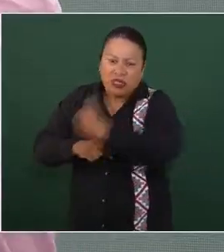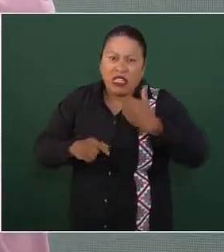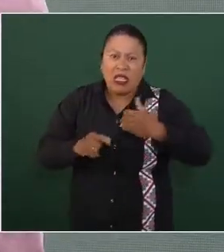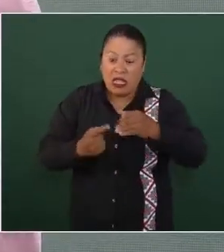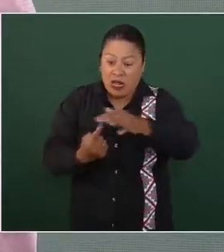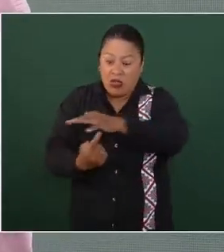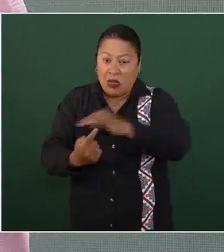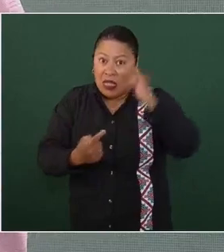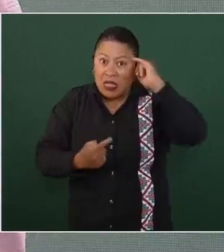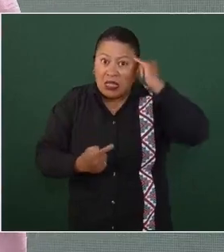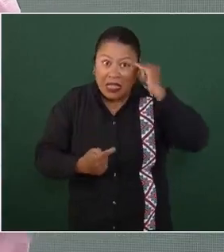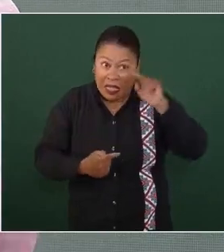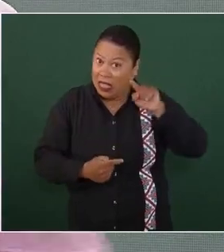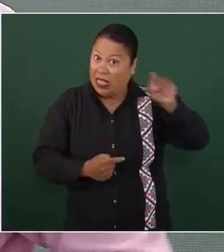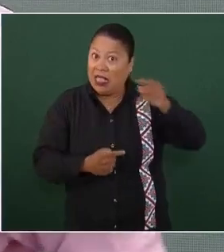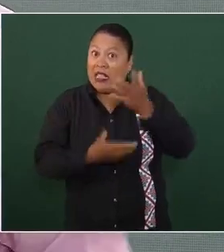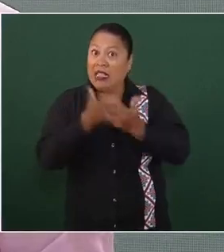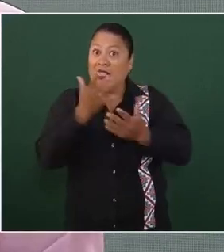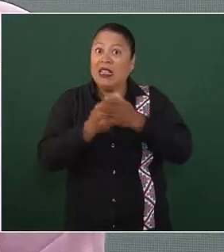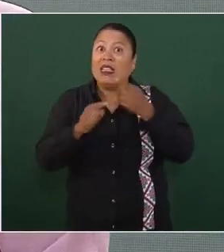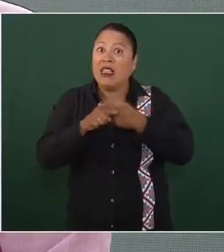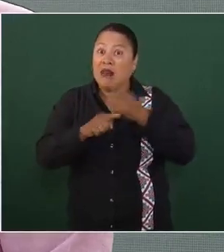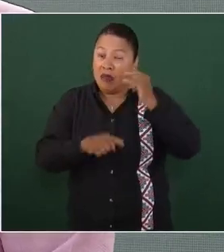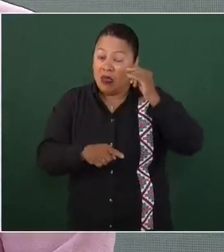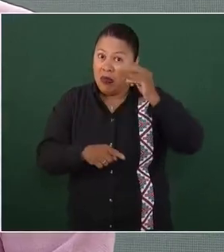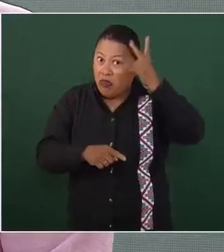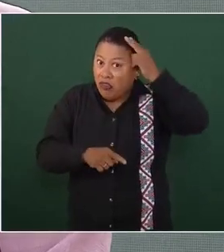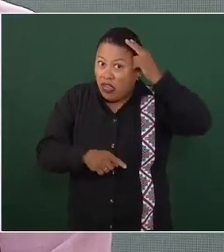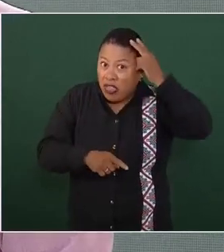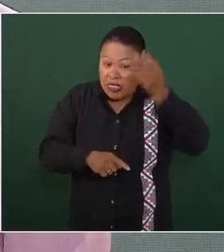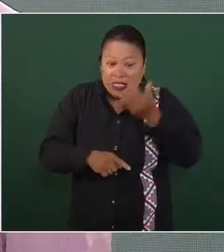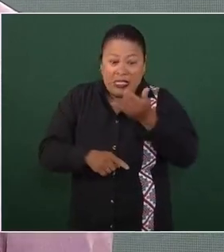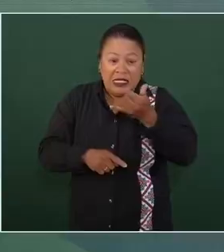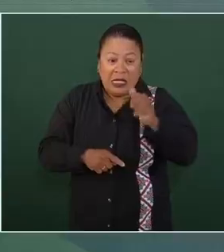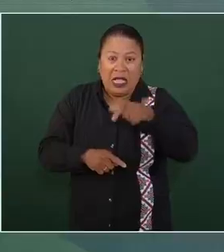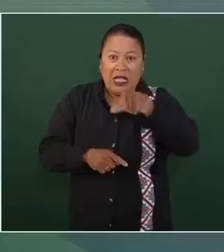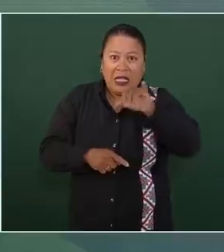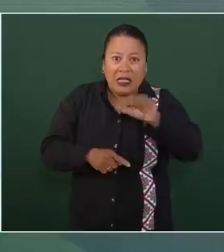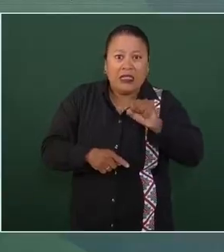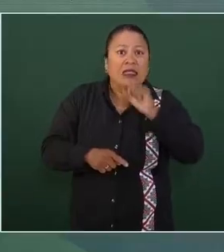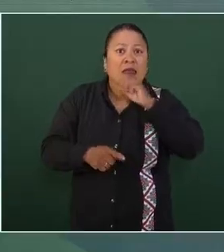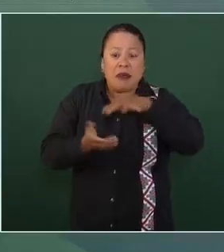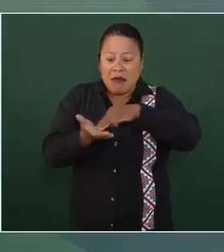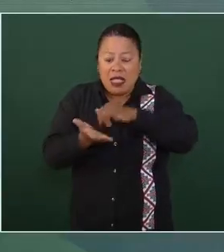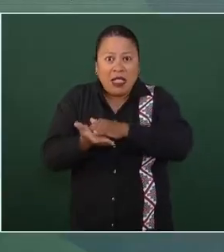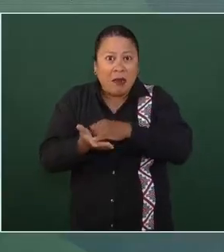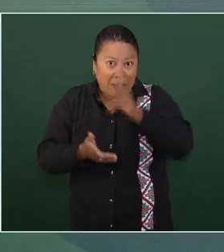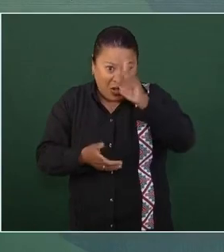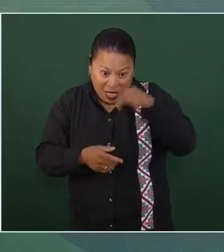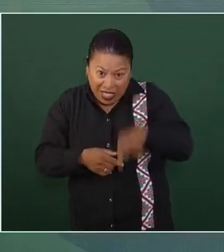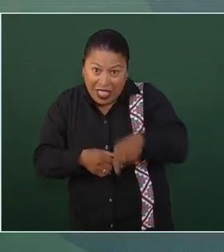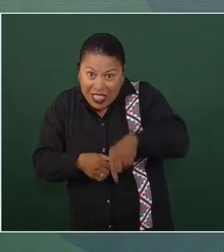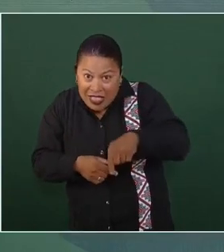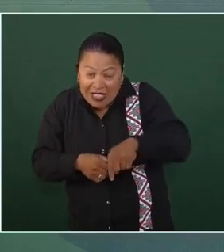bueno eso hizo Porfirio Díaz con los yaquis y con los mayas pero aquí no